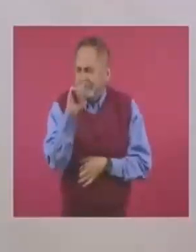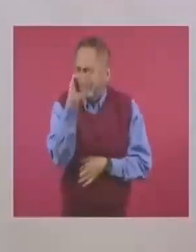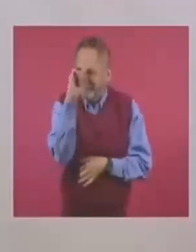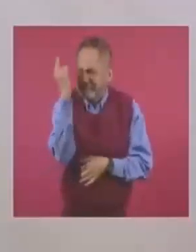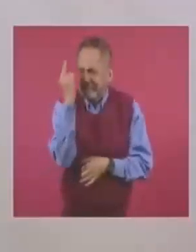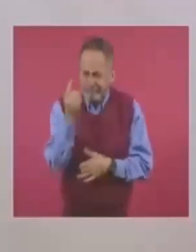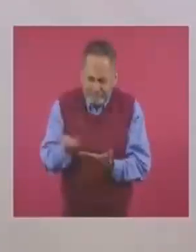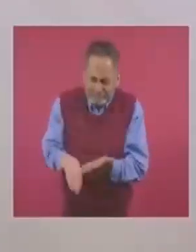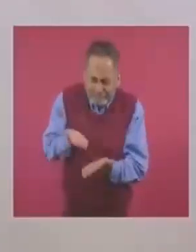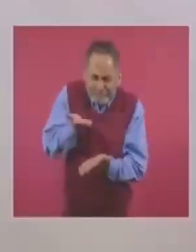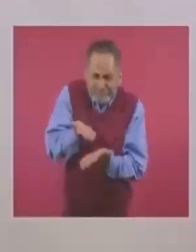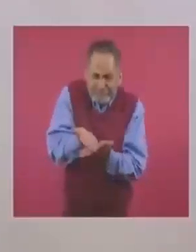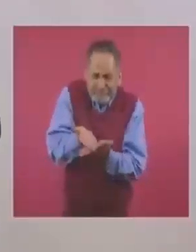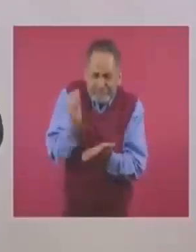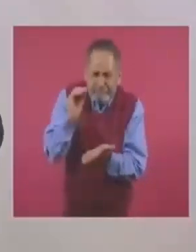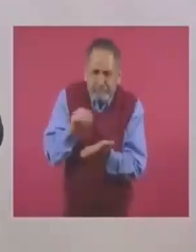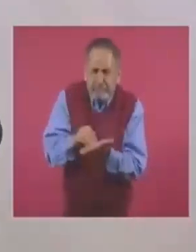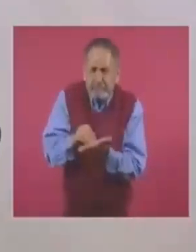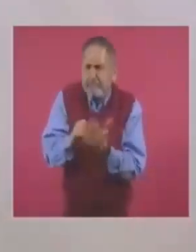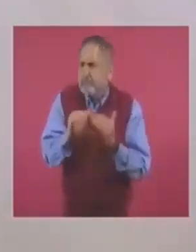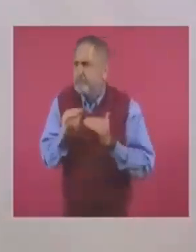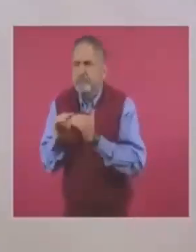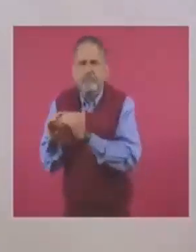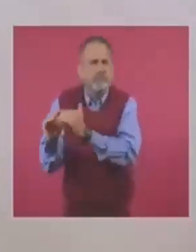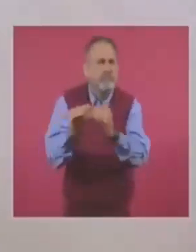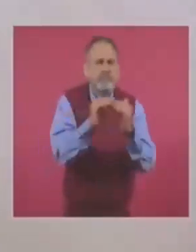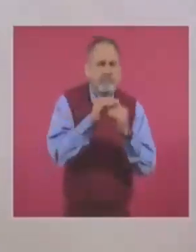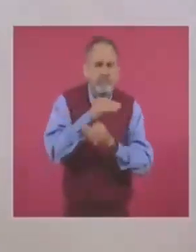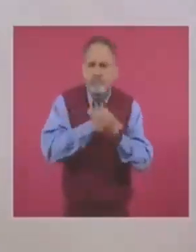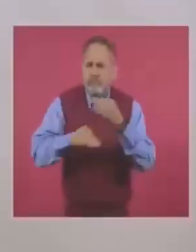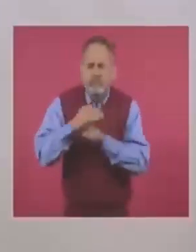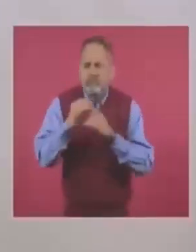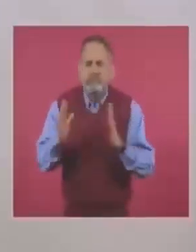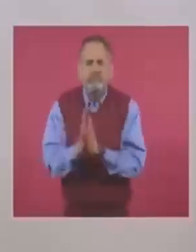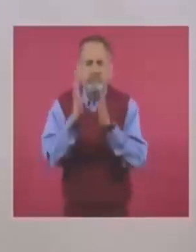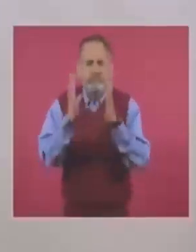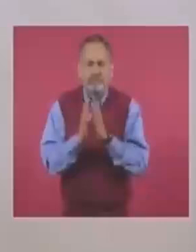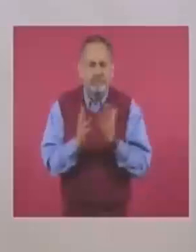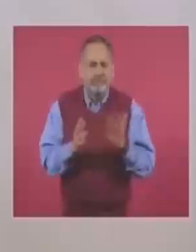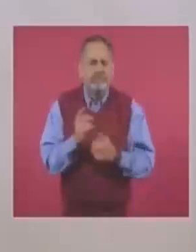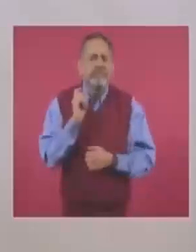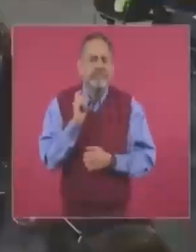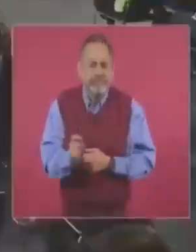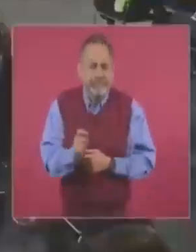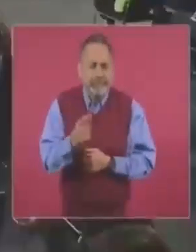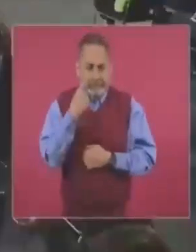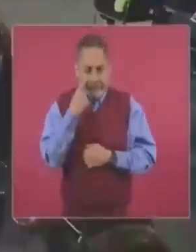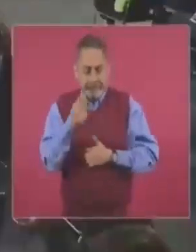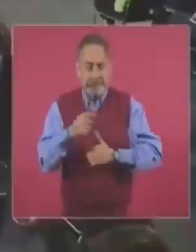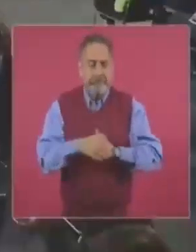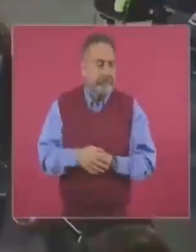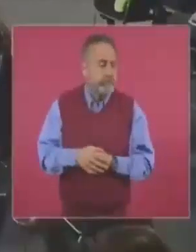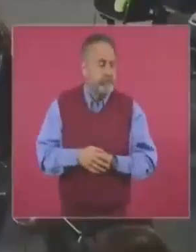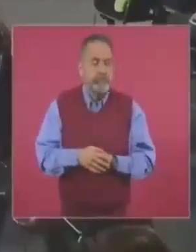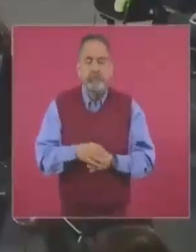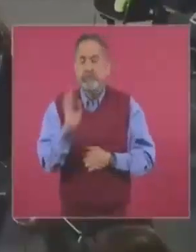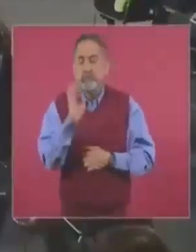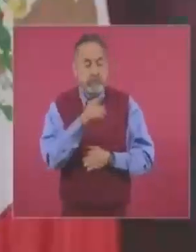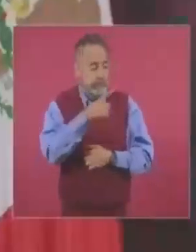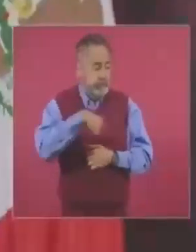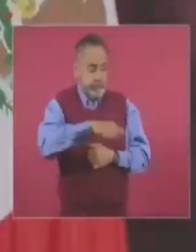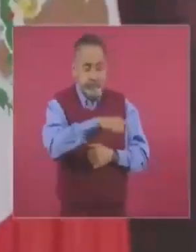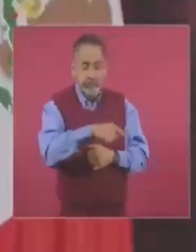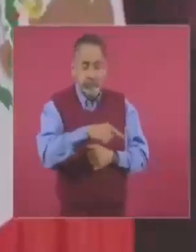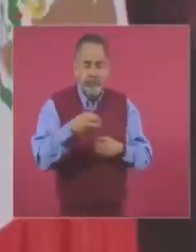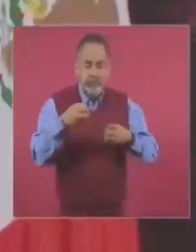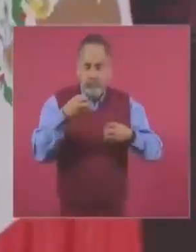que se había logrado una relación en un pie de igualdad tanto con el presidente Donald Trump en